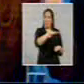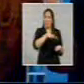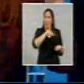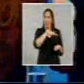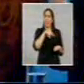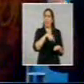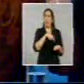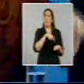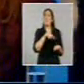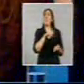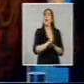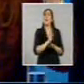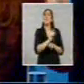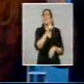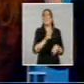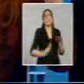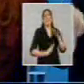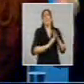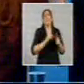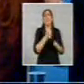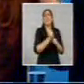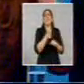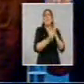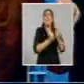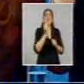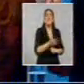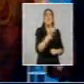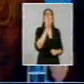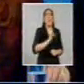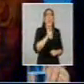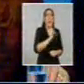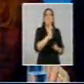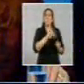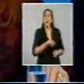capital de la cuenca lechera, pero también sede de la universidad,